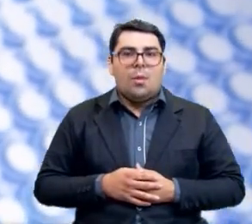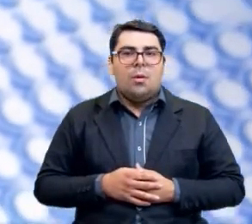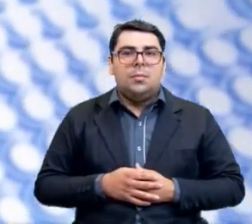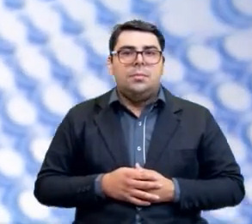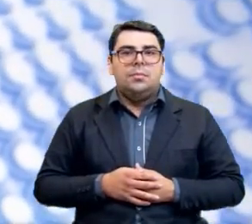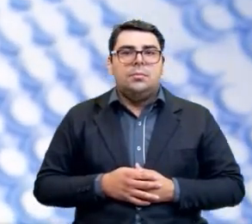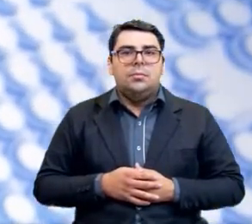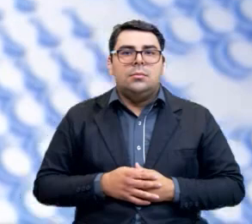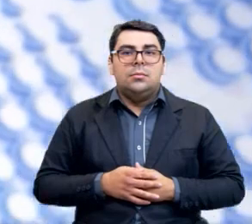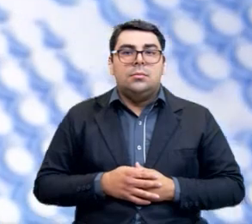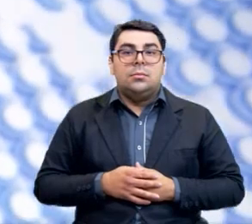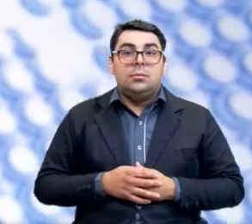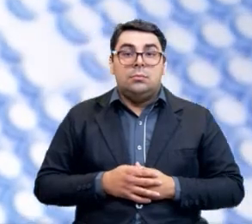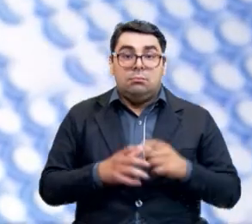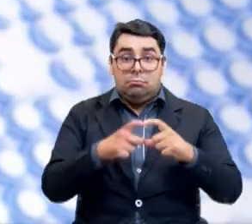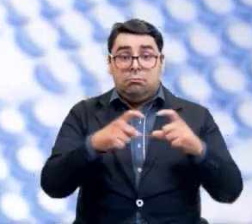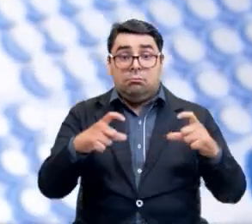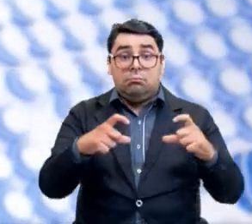Solamente